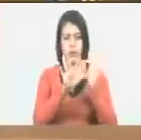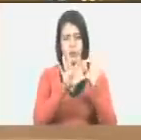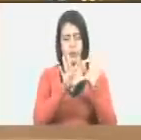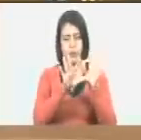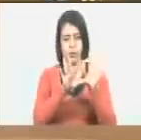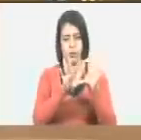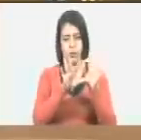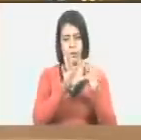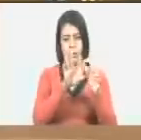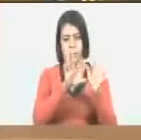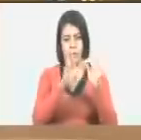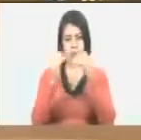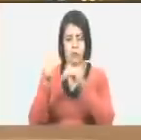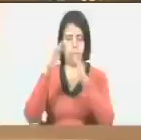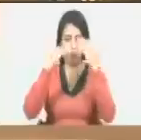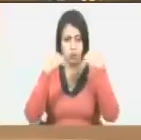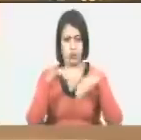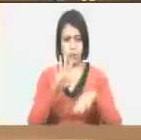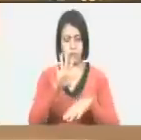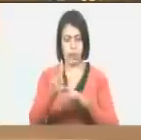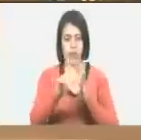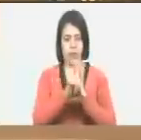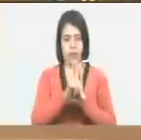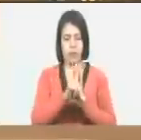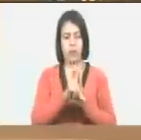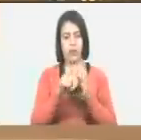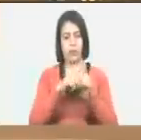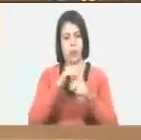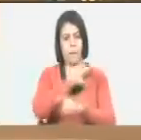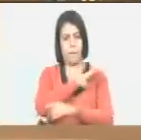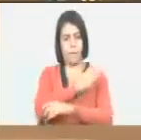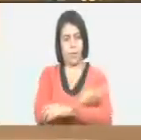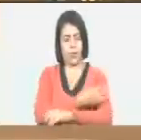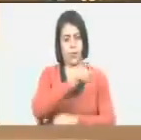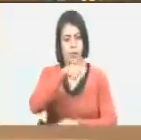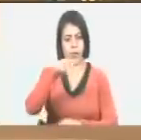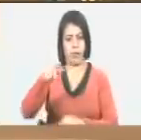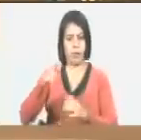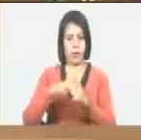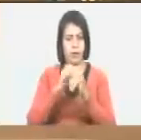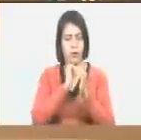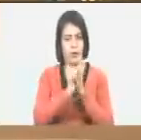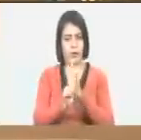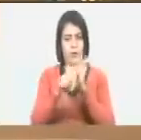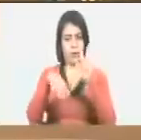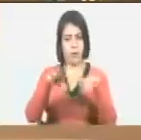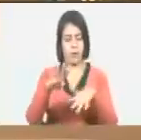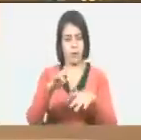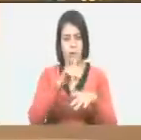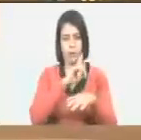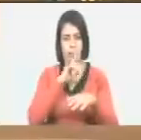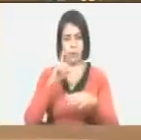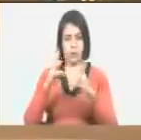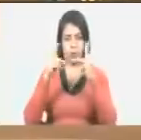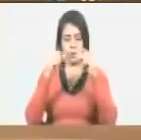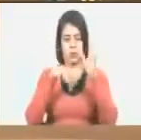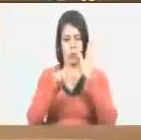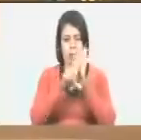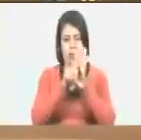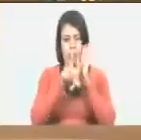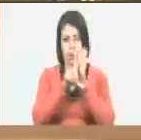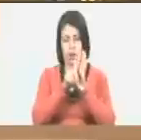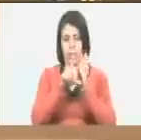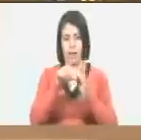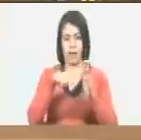16, numeral 5 de la Ley Orgánica del Poder Ciudadano y el artículo 14, numeral 13 de la Ley